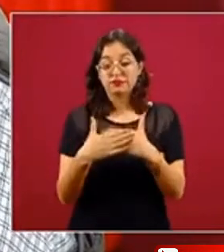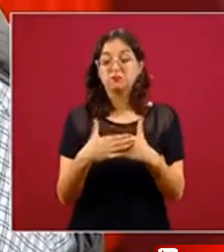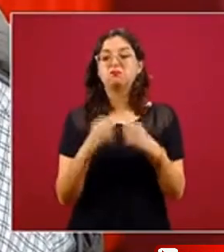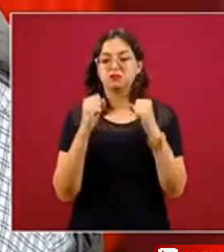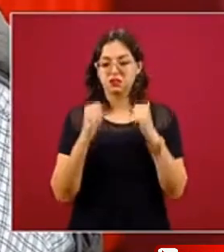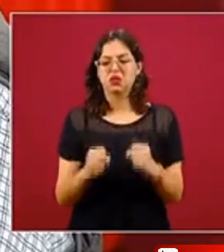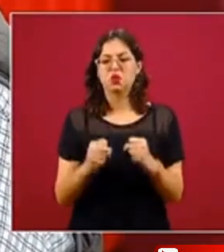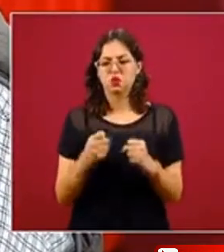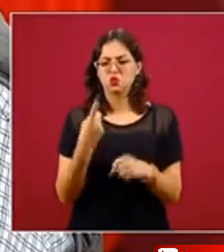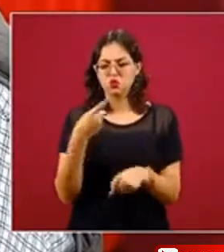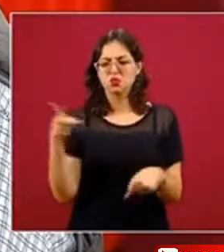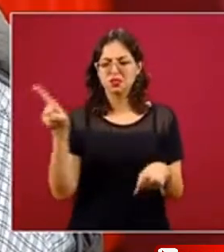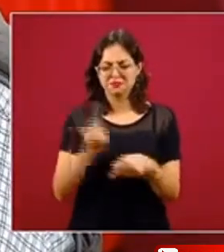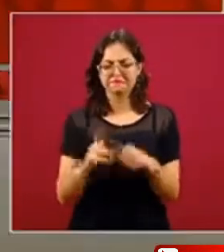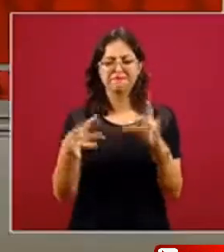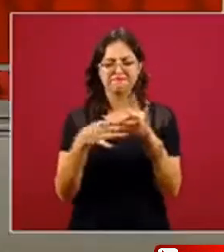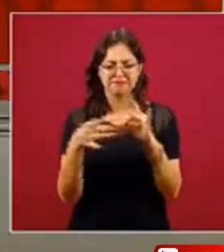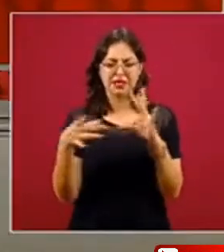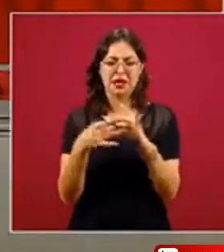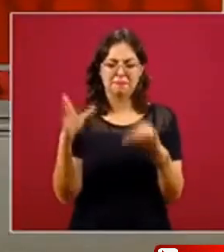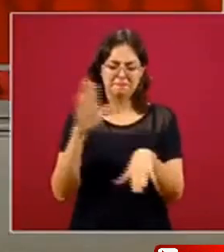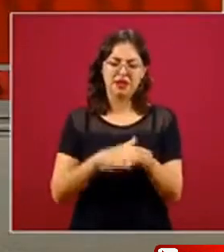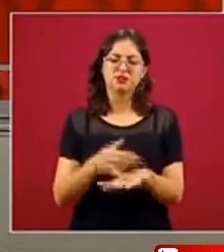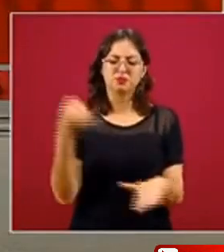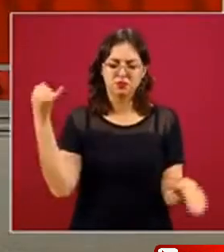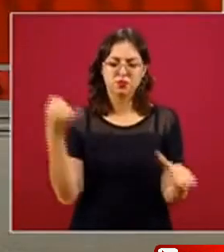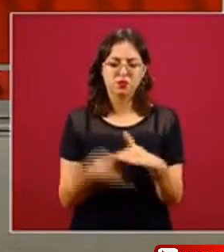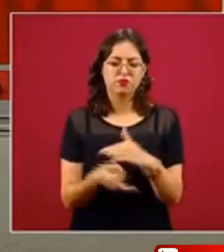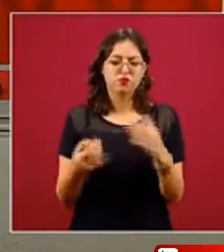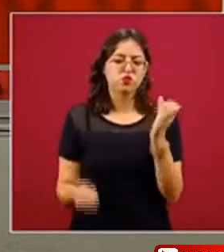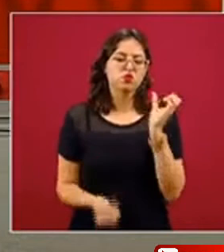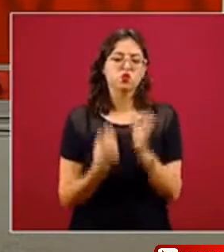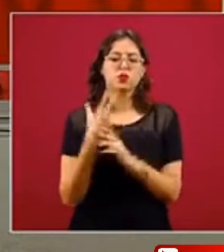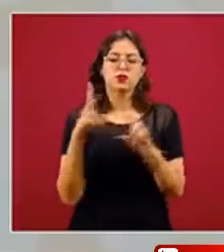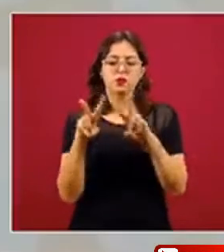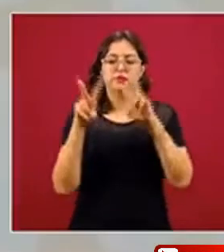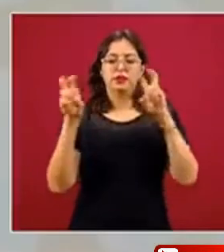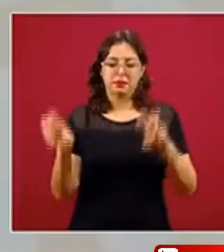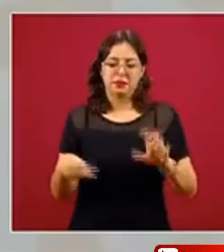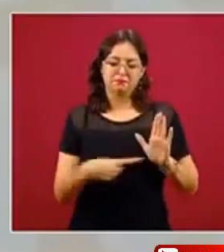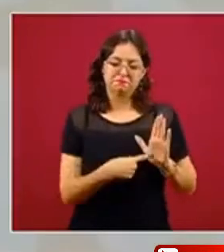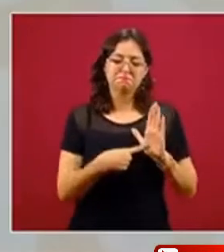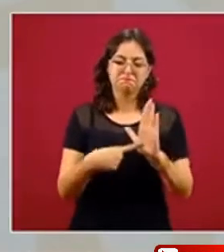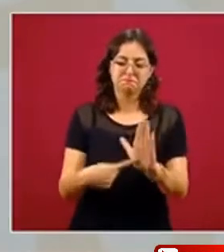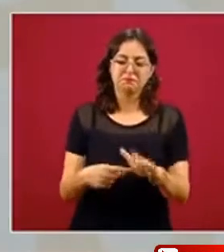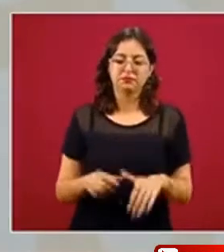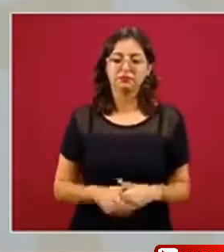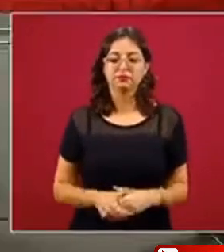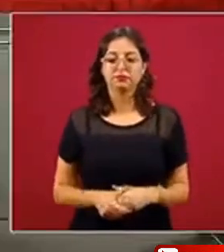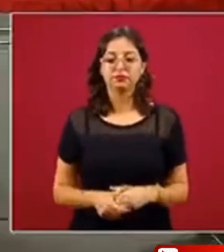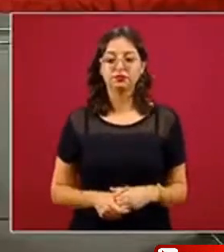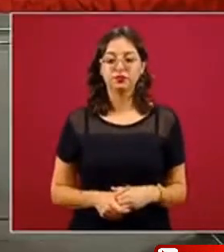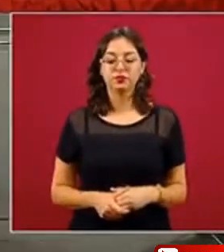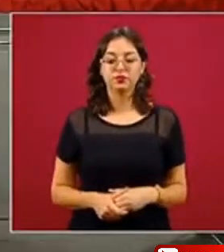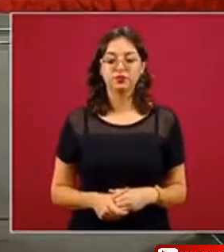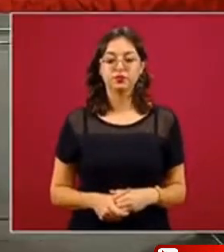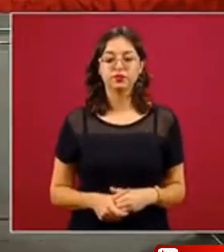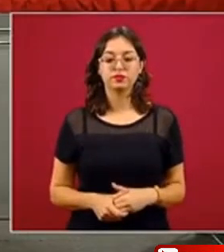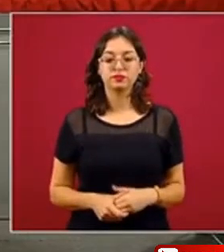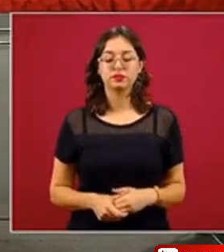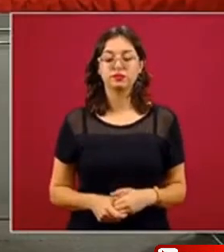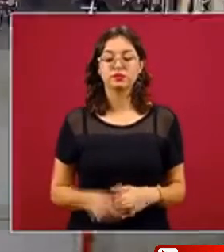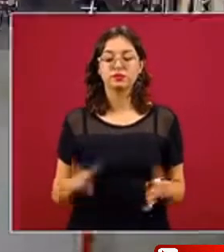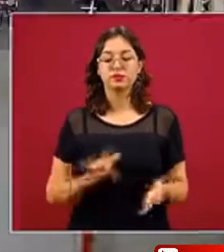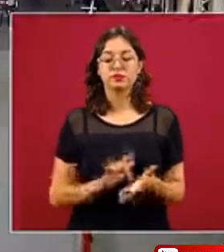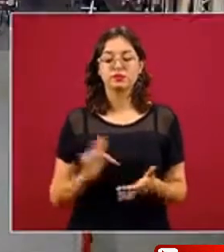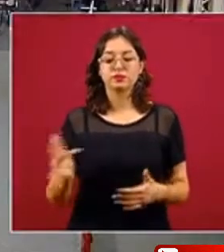uno de estos días de esta semana va a tener ya este nuevo análisis y lo vamos a presentar aquí mismo. Gracias,